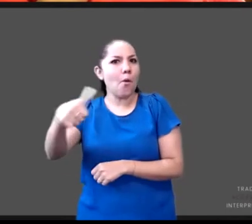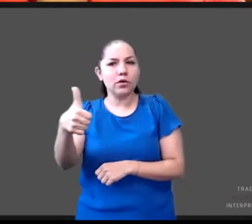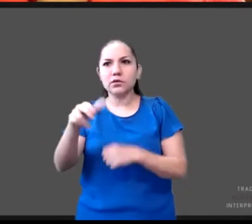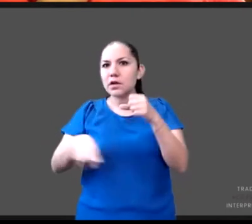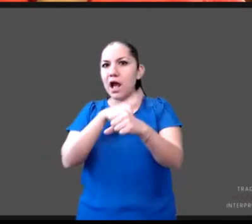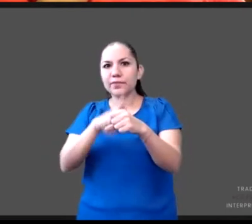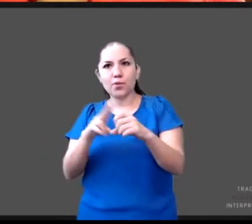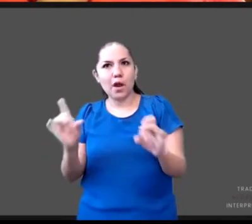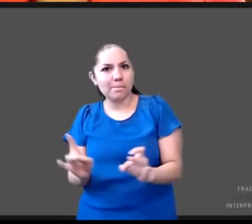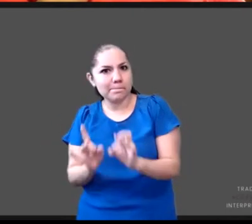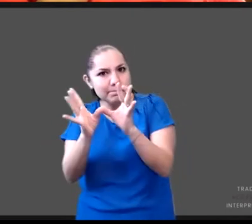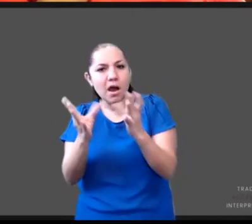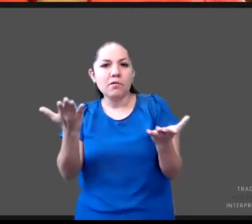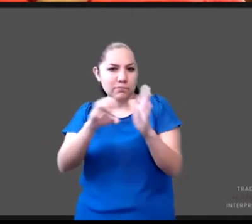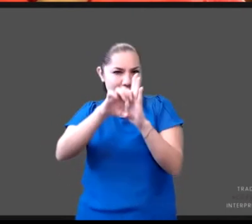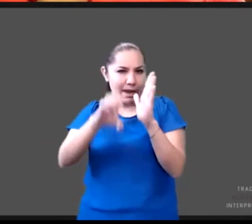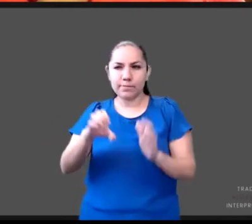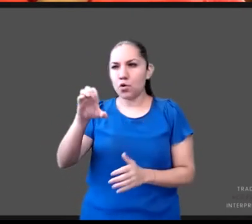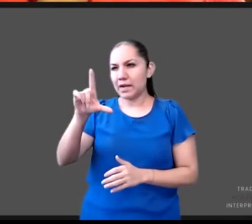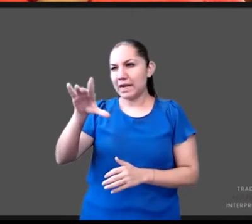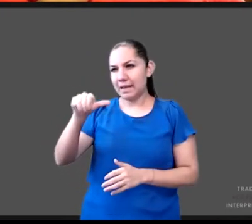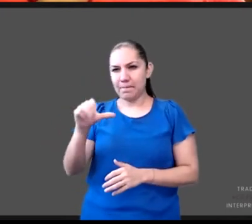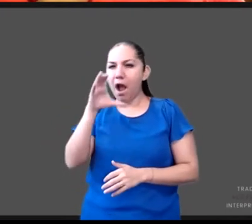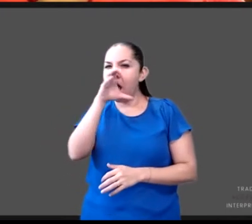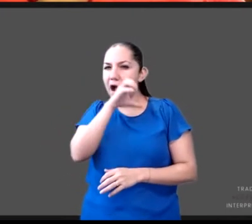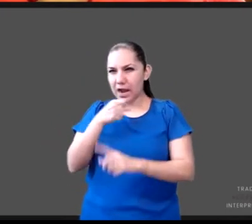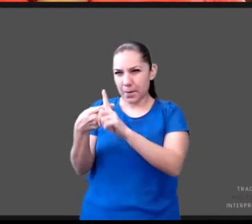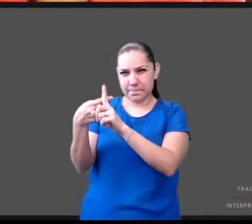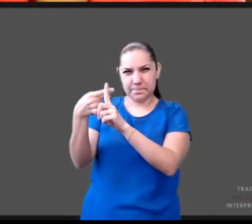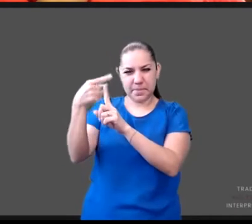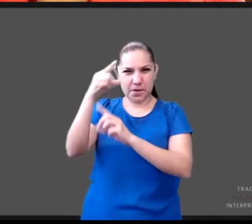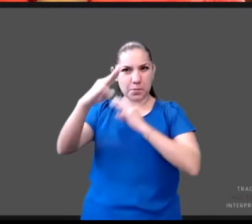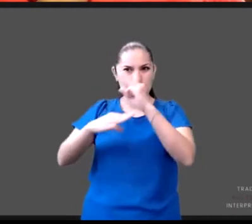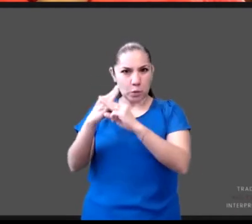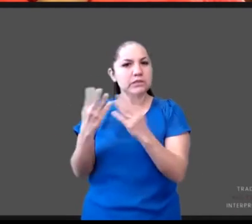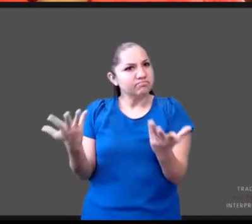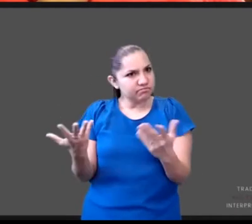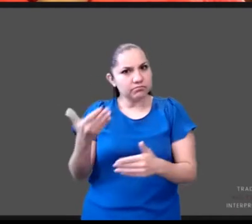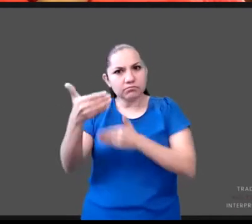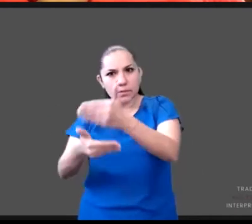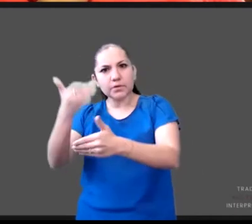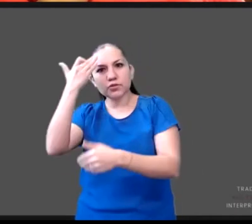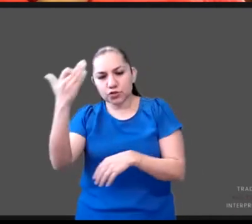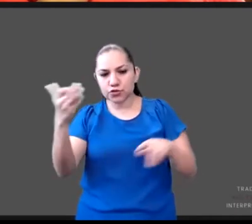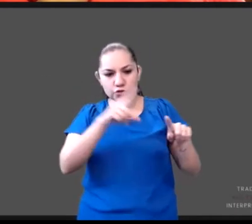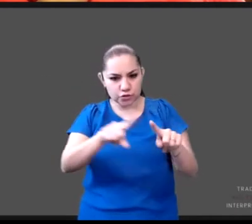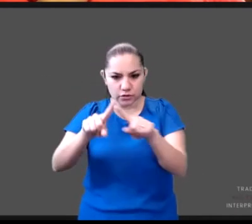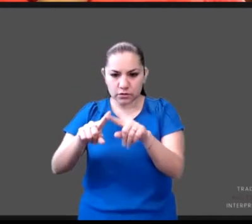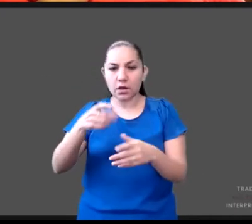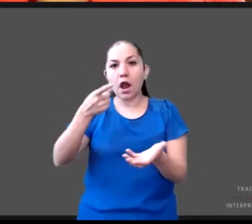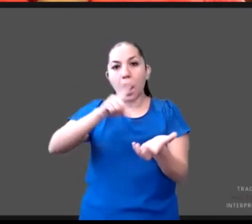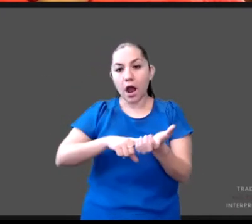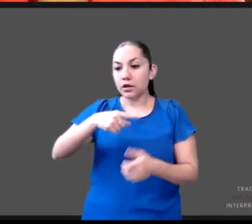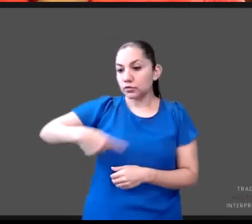al cambio climático. Y creo que tenemos que sumar en este esfuerzo organizaciones religiosas y sociales que nos ayuden a que las familias se sientan